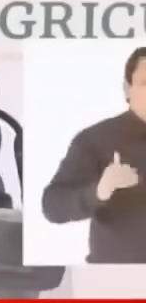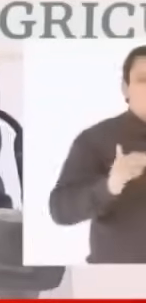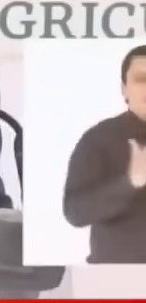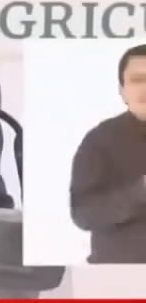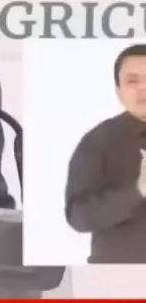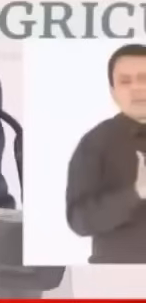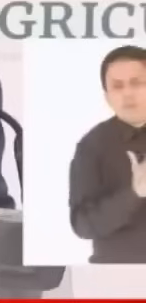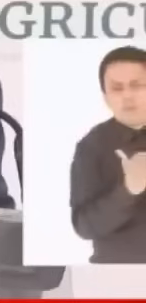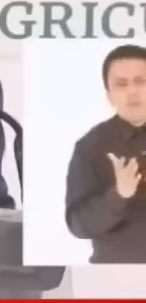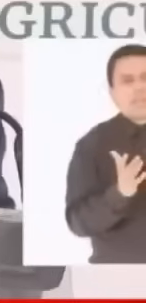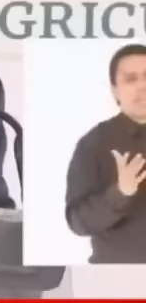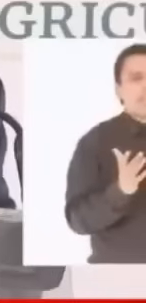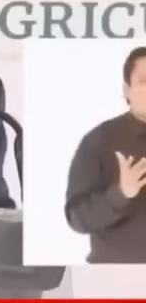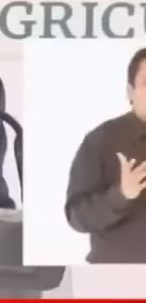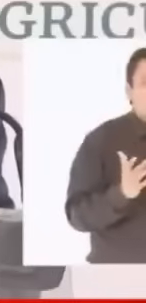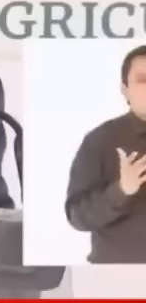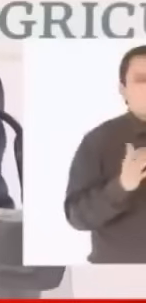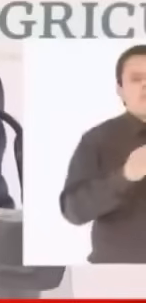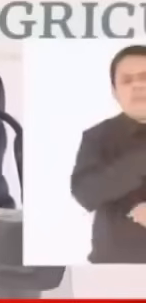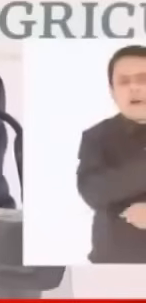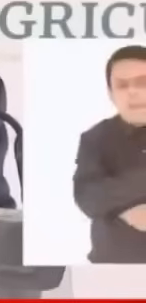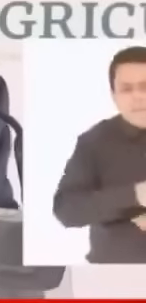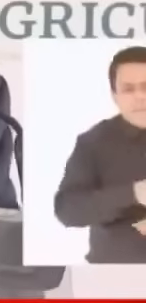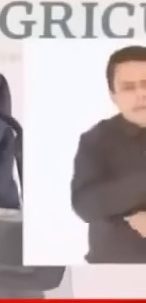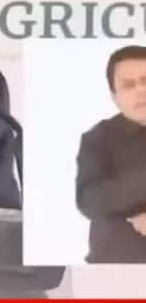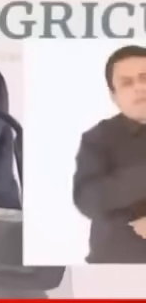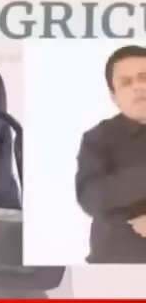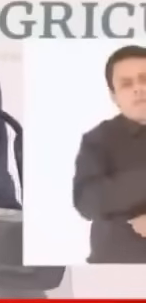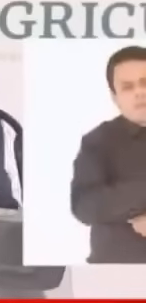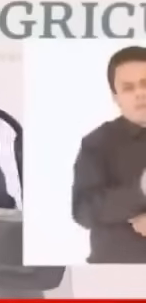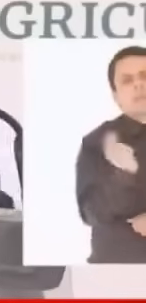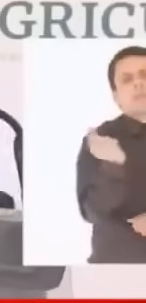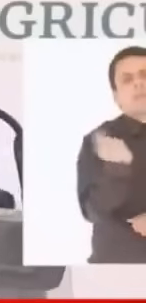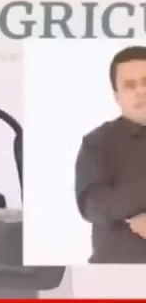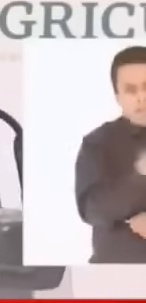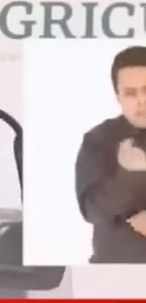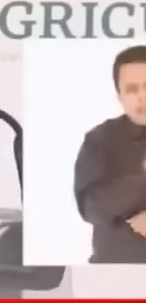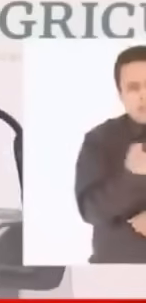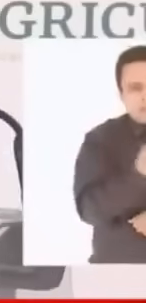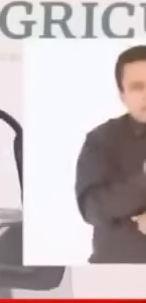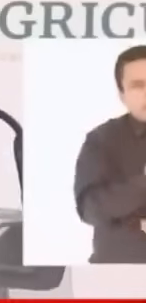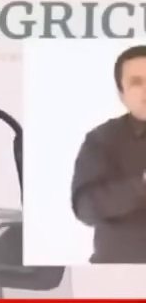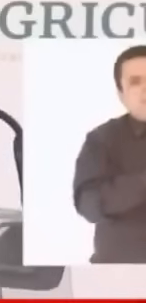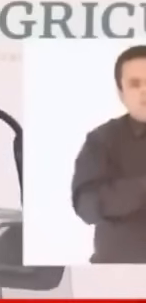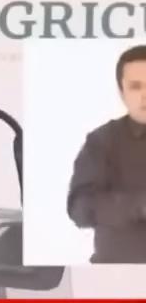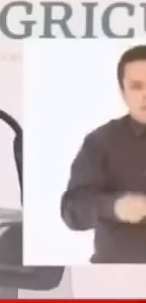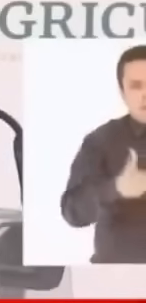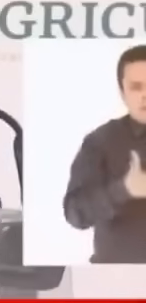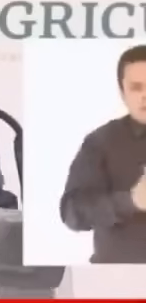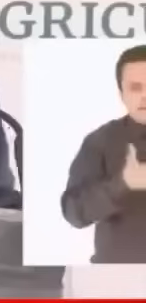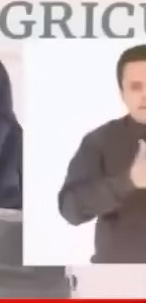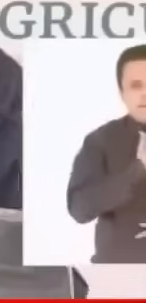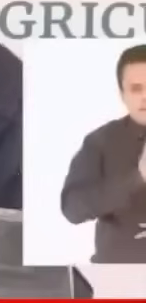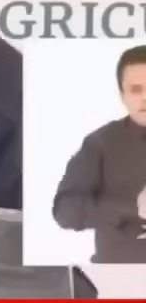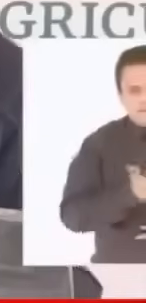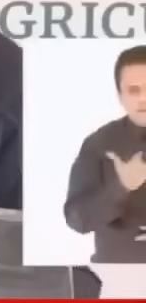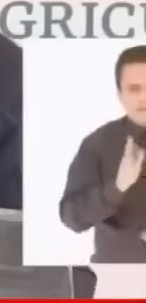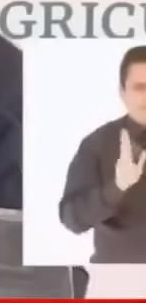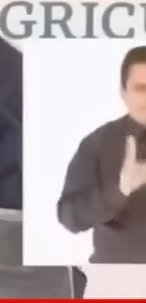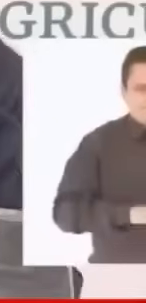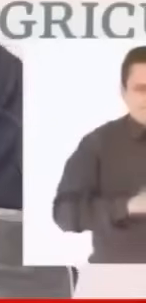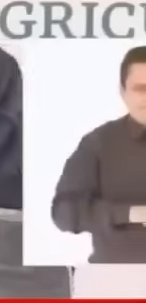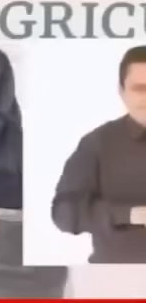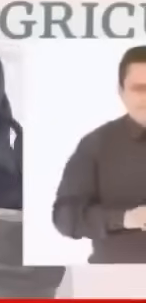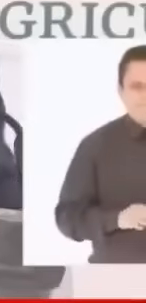través del tiempo, que habían agarrado vicios en las diferentes instituciones donde habían estado, y desafortunadamente